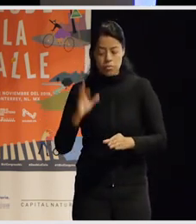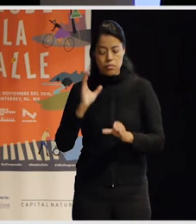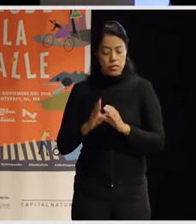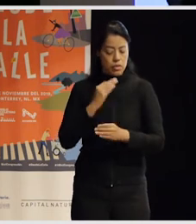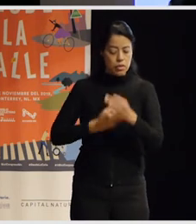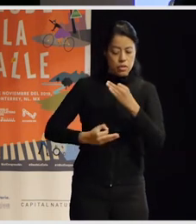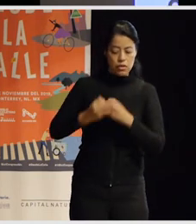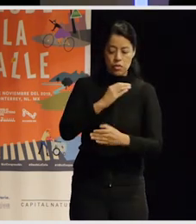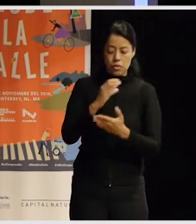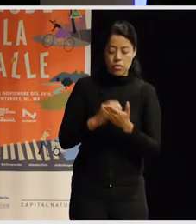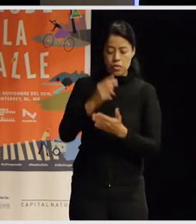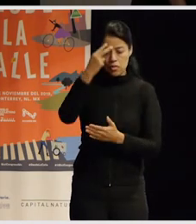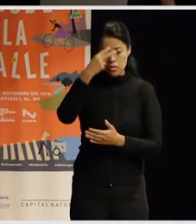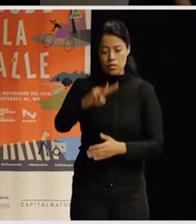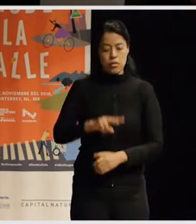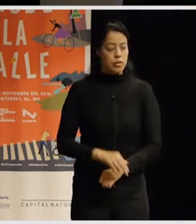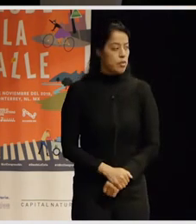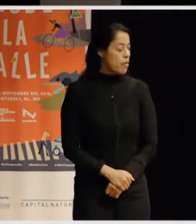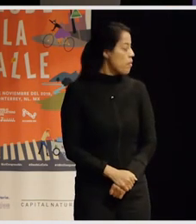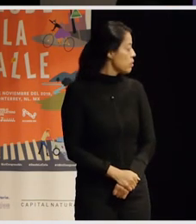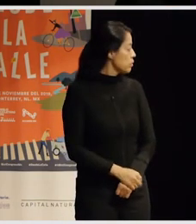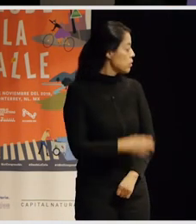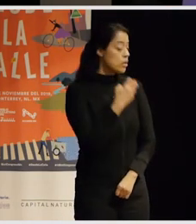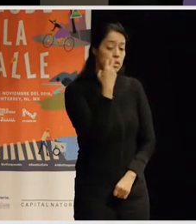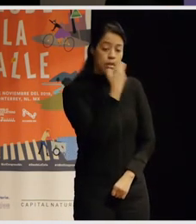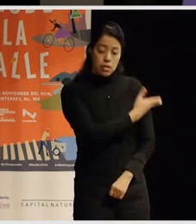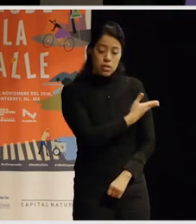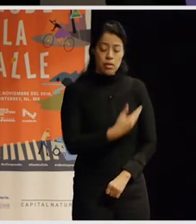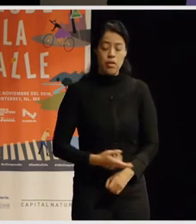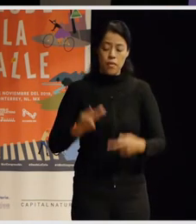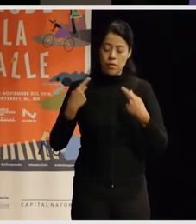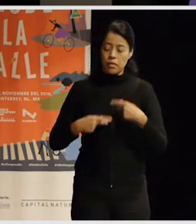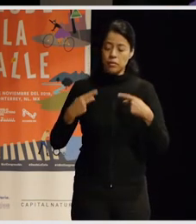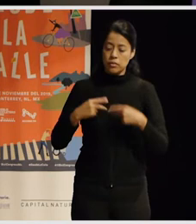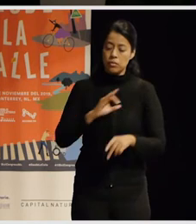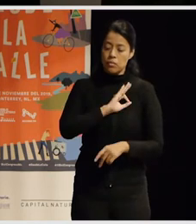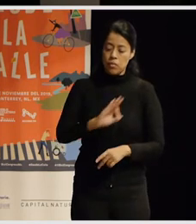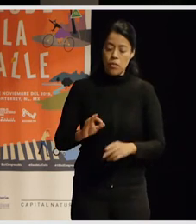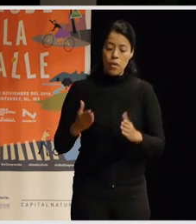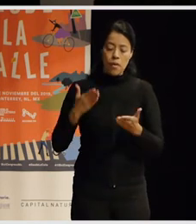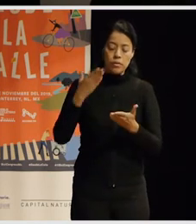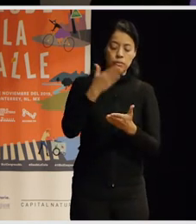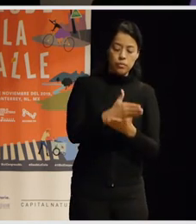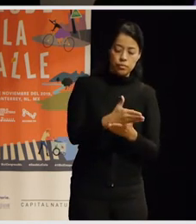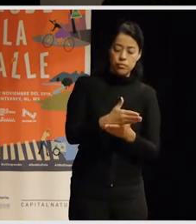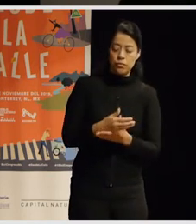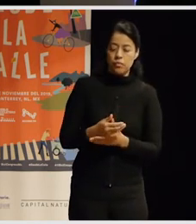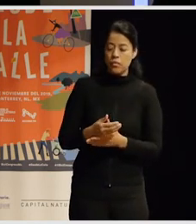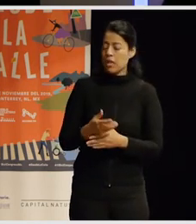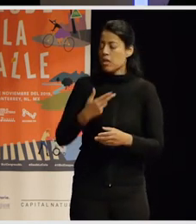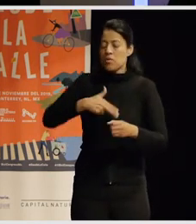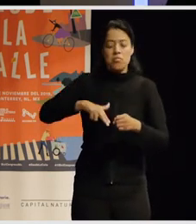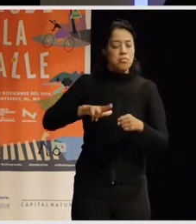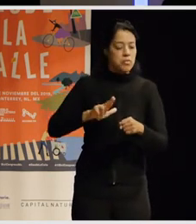las ciudades mexicanas y que estas personas puedan cruzar y que se les haga lo más